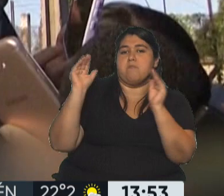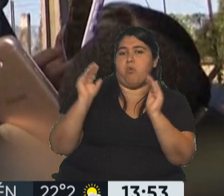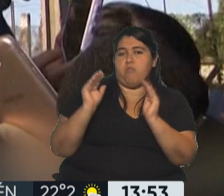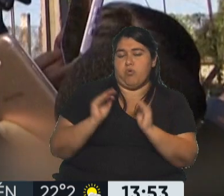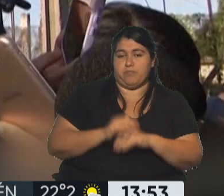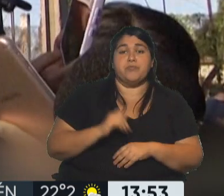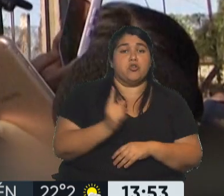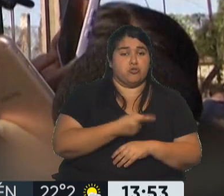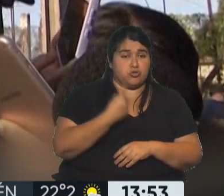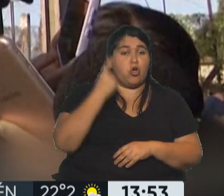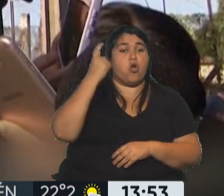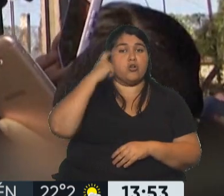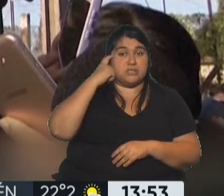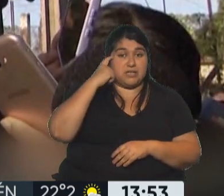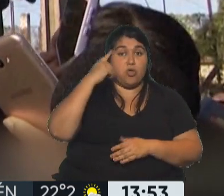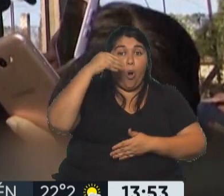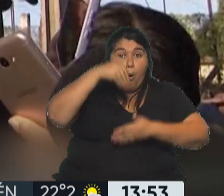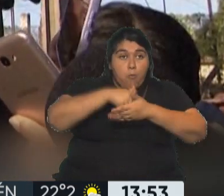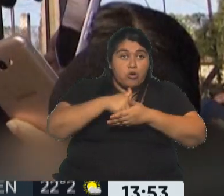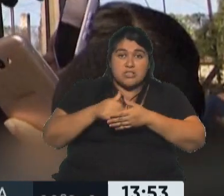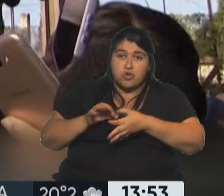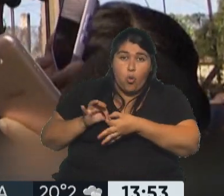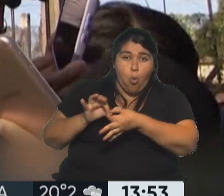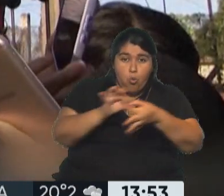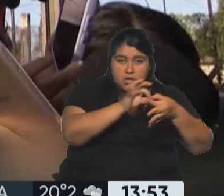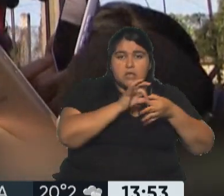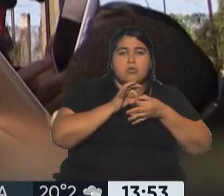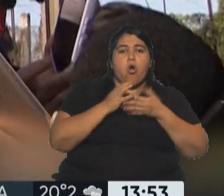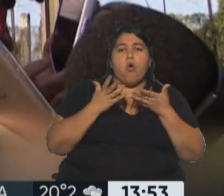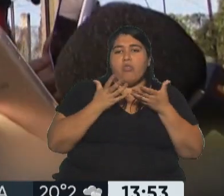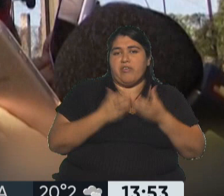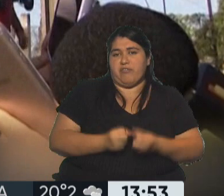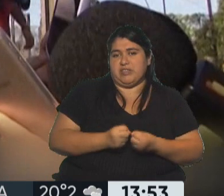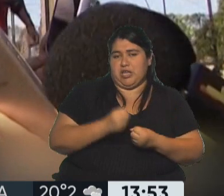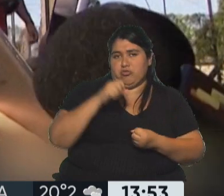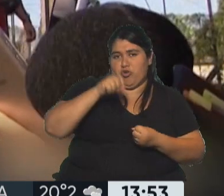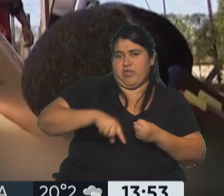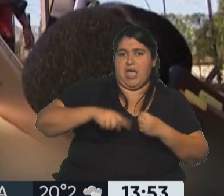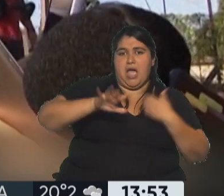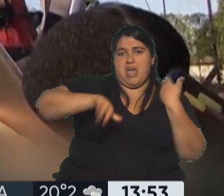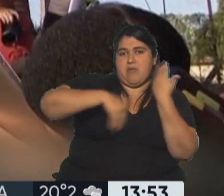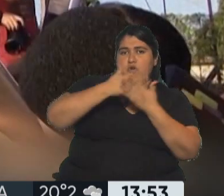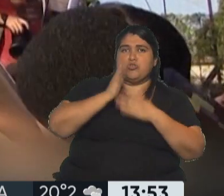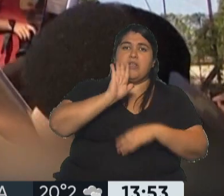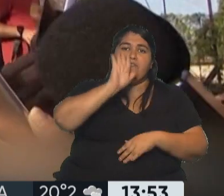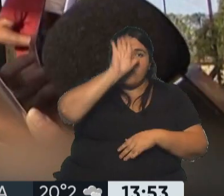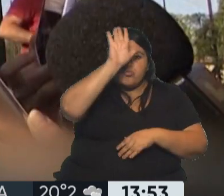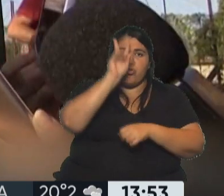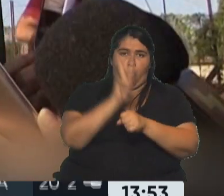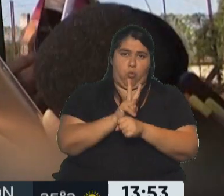Estemos conscientes que con un voto unido estamos defendiendo la unidad del país, la unidad de la revolución, nuestro futuro,